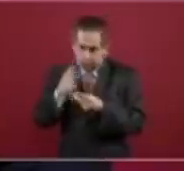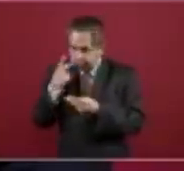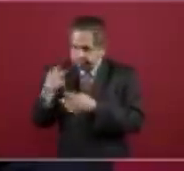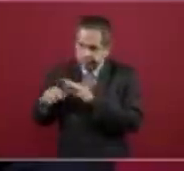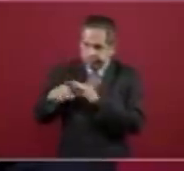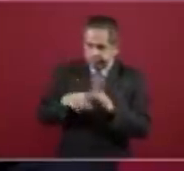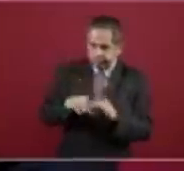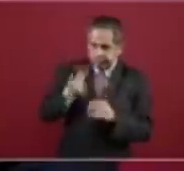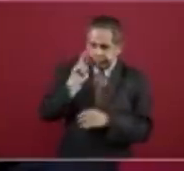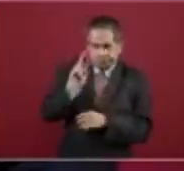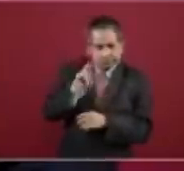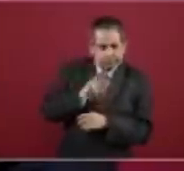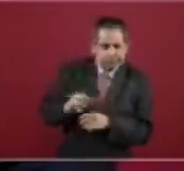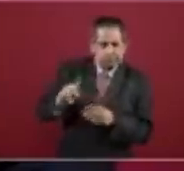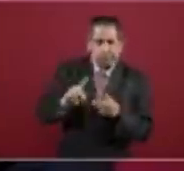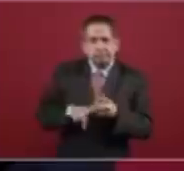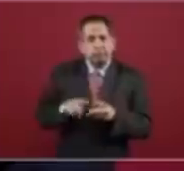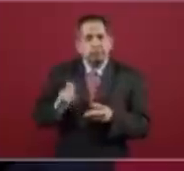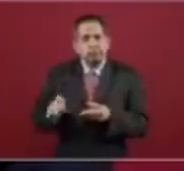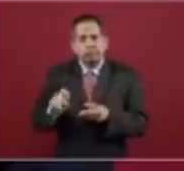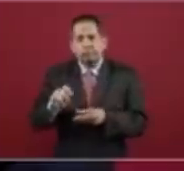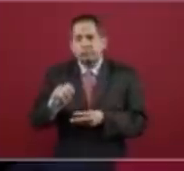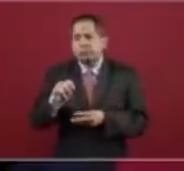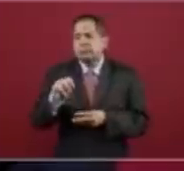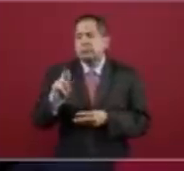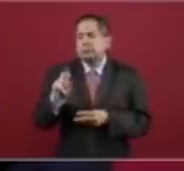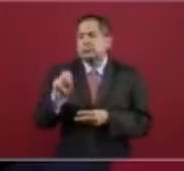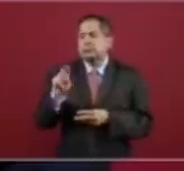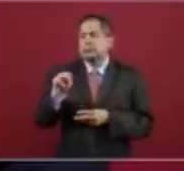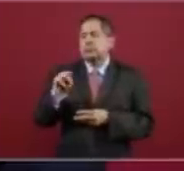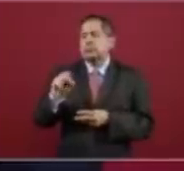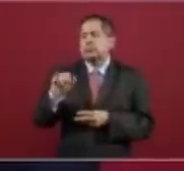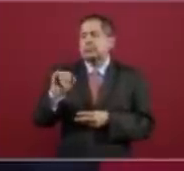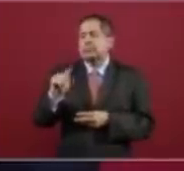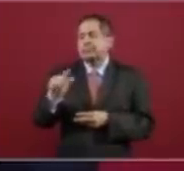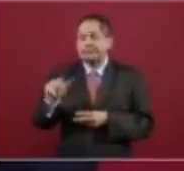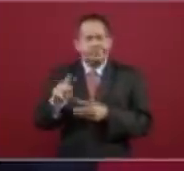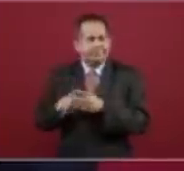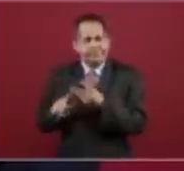en todo lo que es la cuenca del Usumacinta. Entonces,